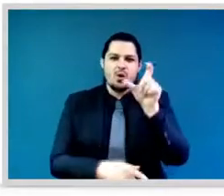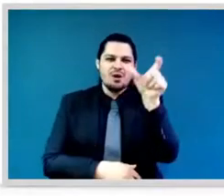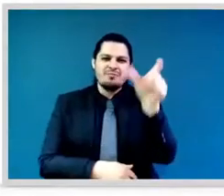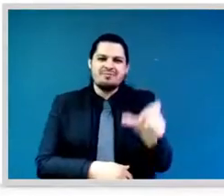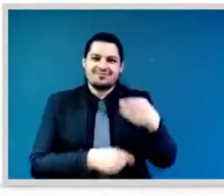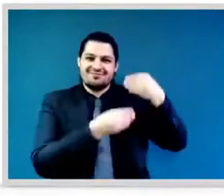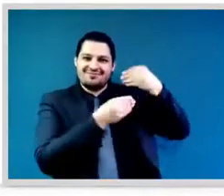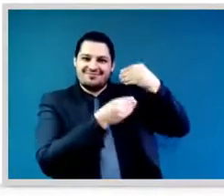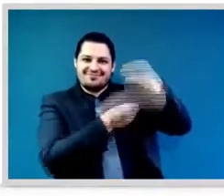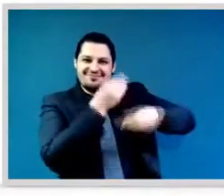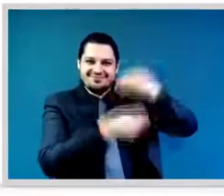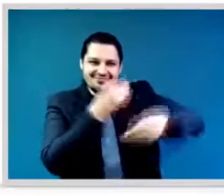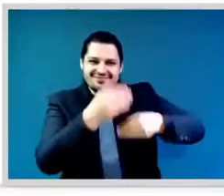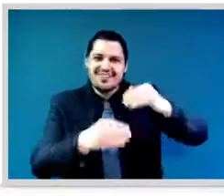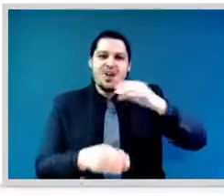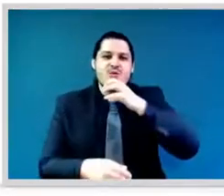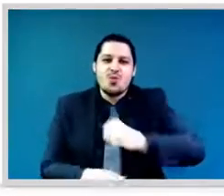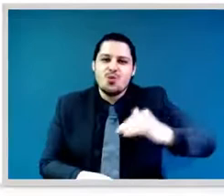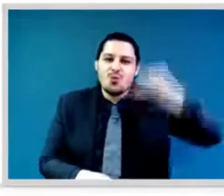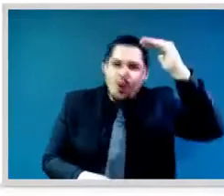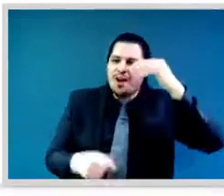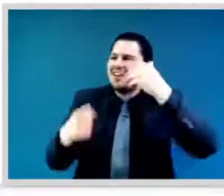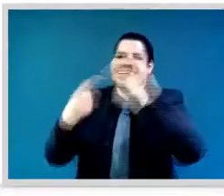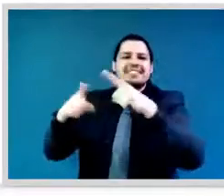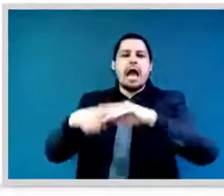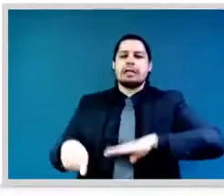de lo transitado como